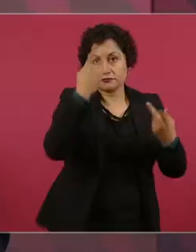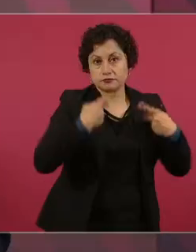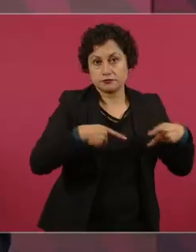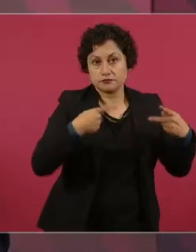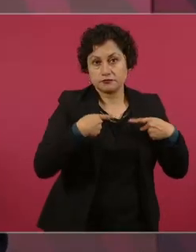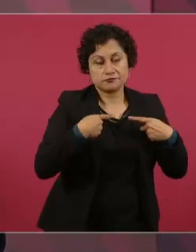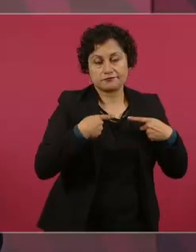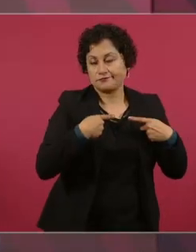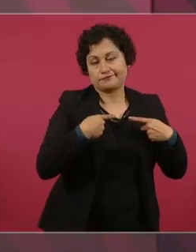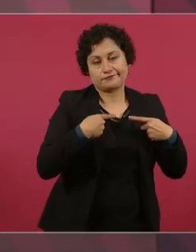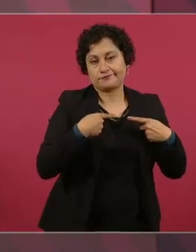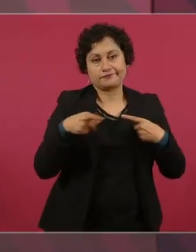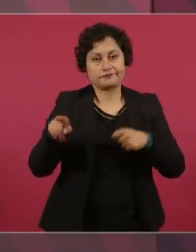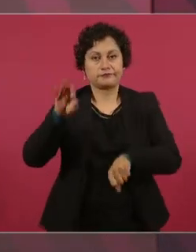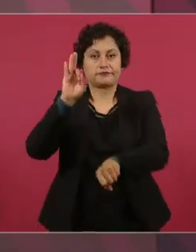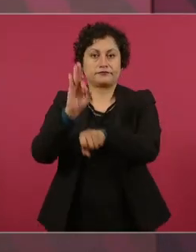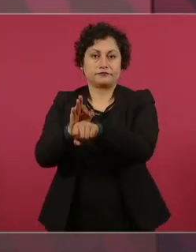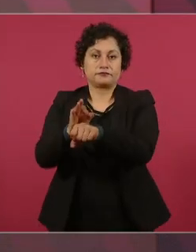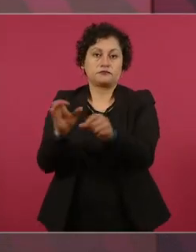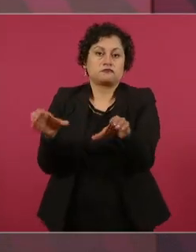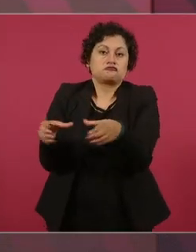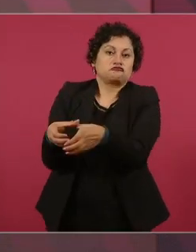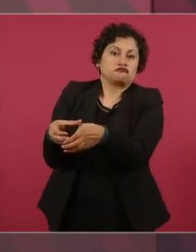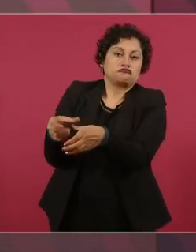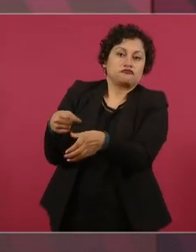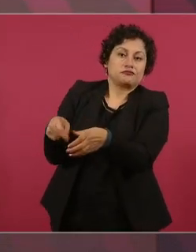a los de arriba, a hacer lo mismo.